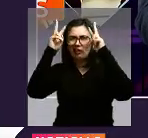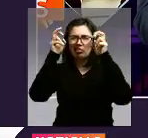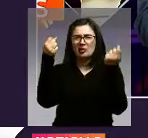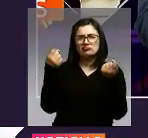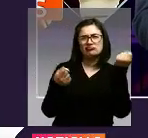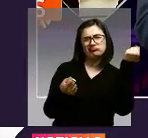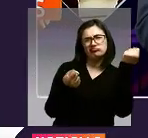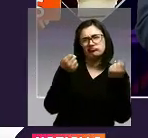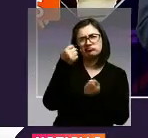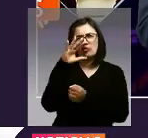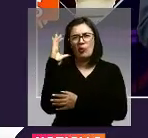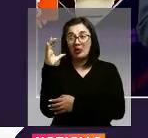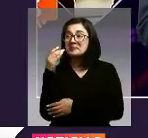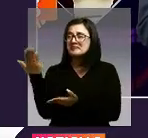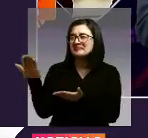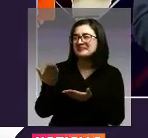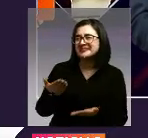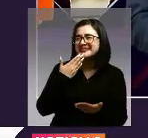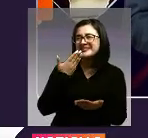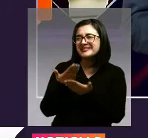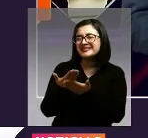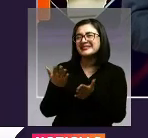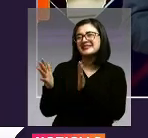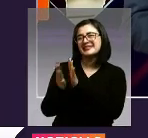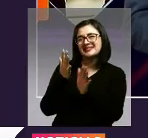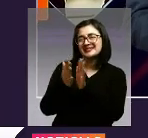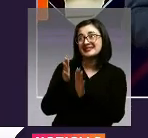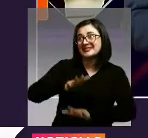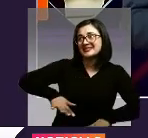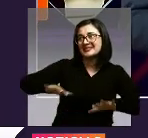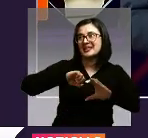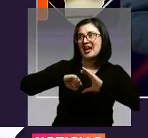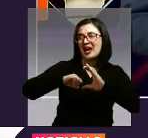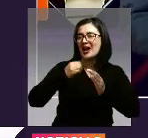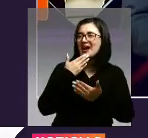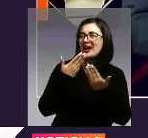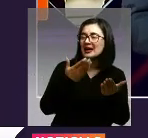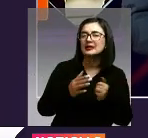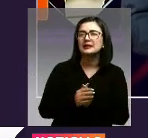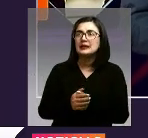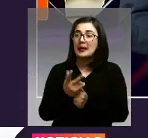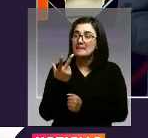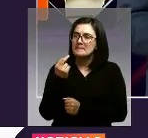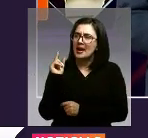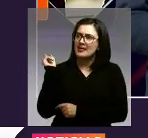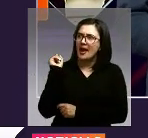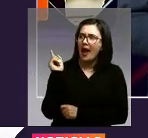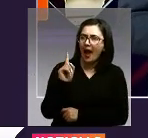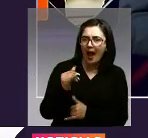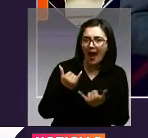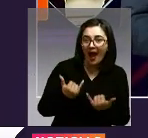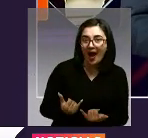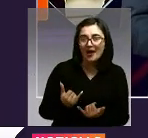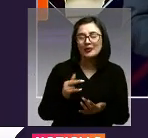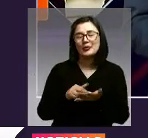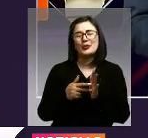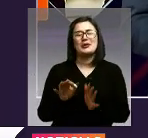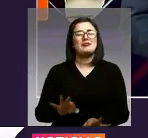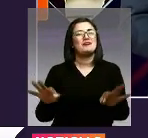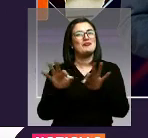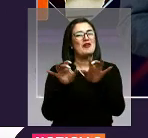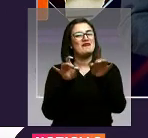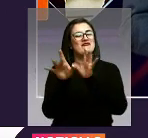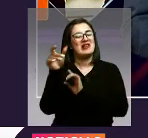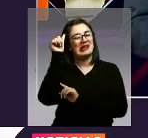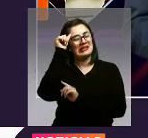Germán, muchísimas gracias por estar con nosotros acá en Noticias Capital y 20 años después de una de las gestas más importantes del deporte colombiano. ¿Cómo